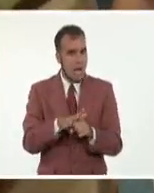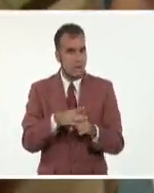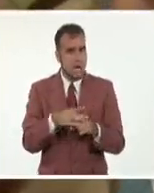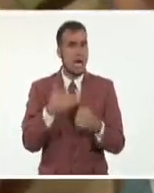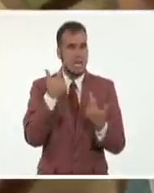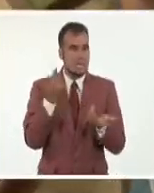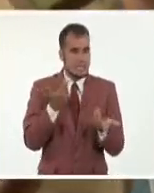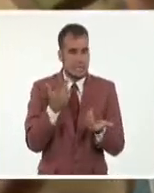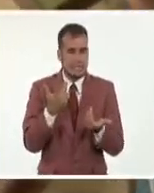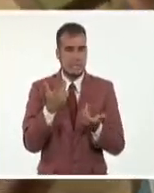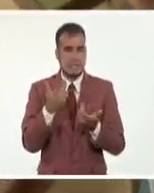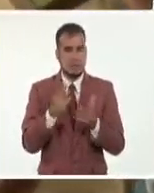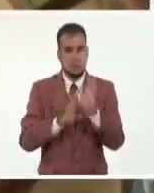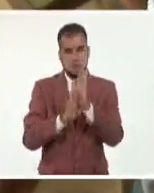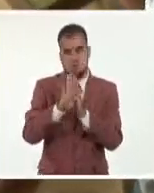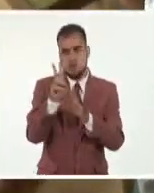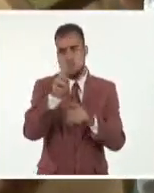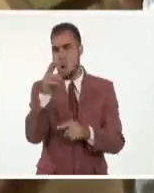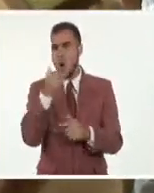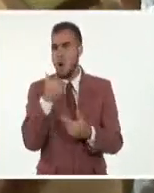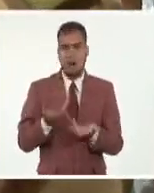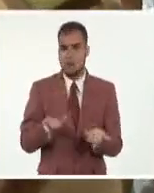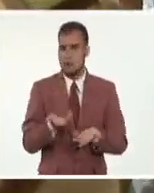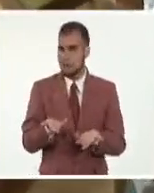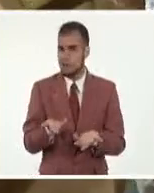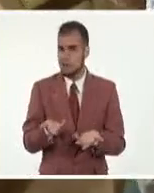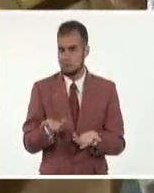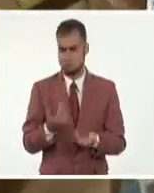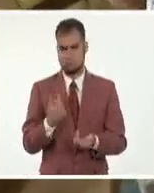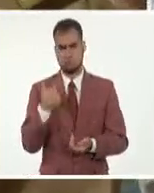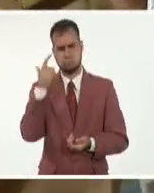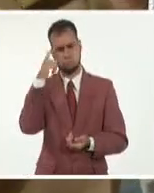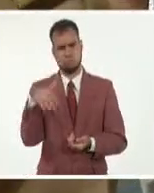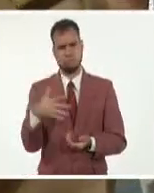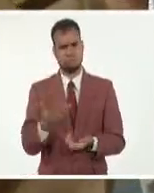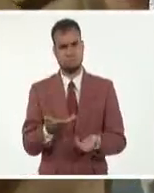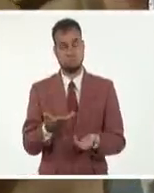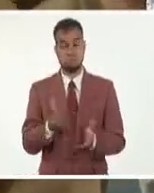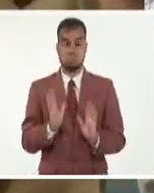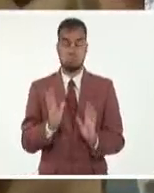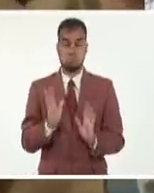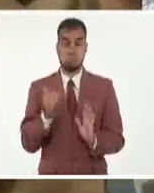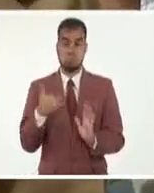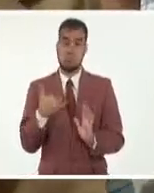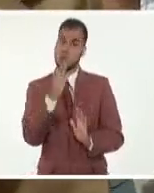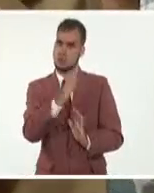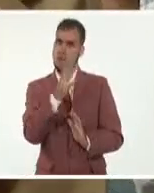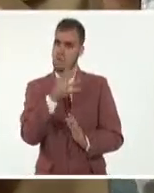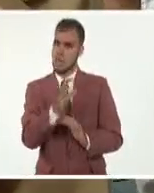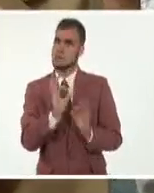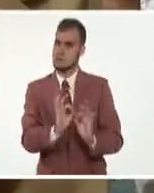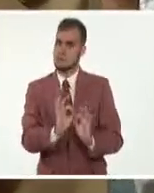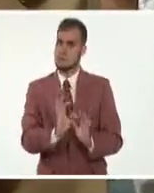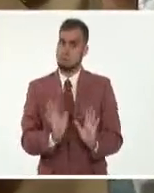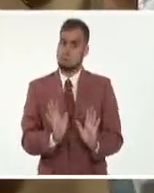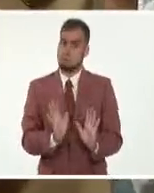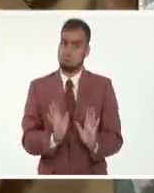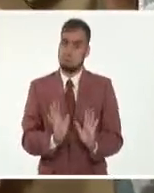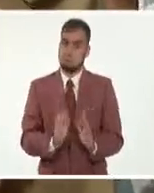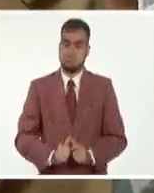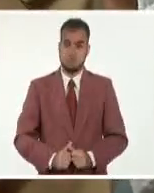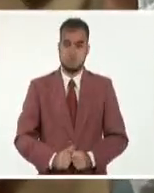revolución? Bueno, pero como respetaba tanto las ideas de Fidel,